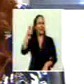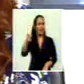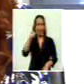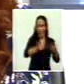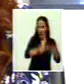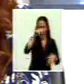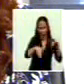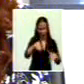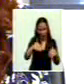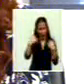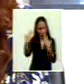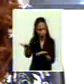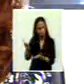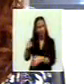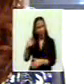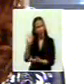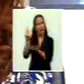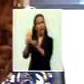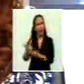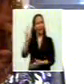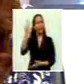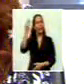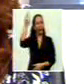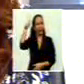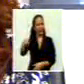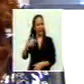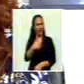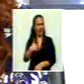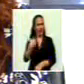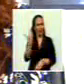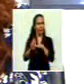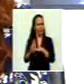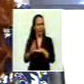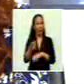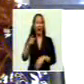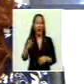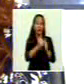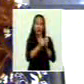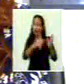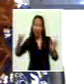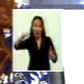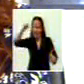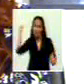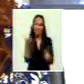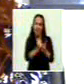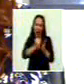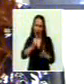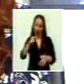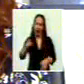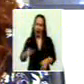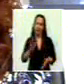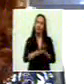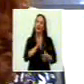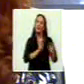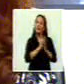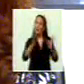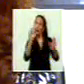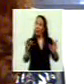popular los destinos de la República. Y marcó la historia, sin lugar a dudas, del siglo XX.